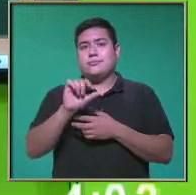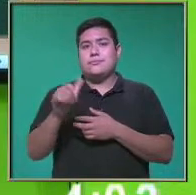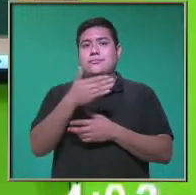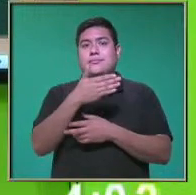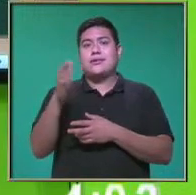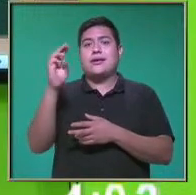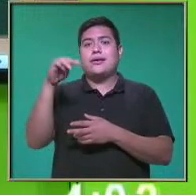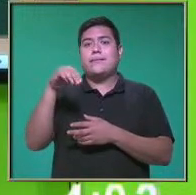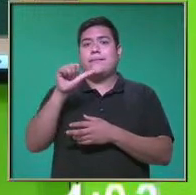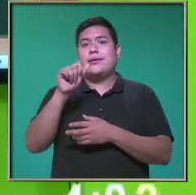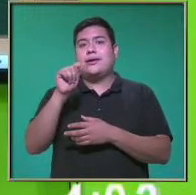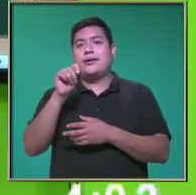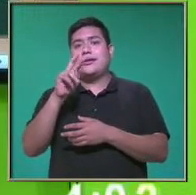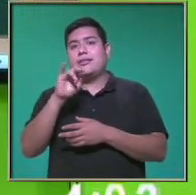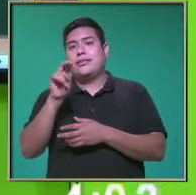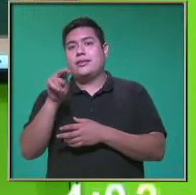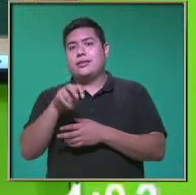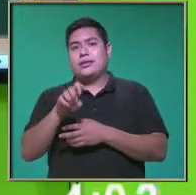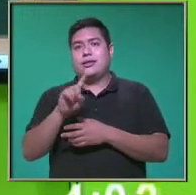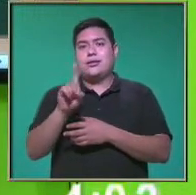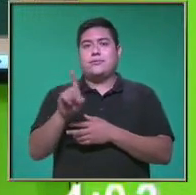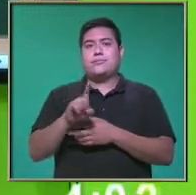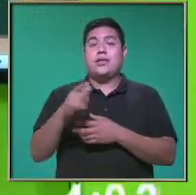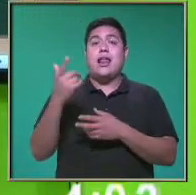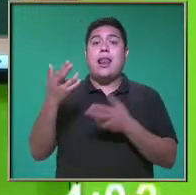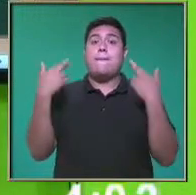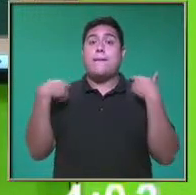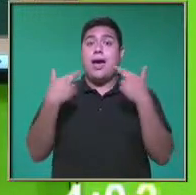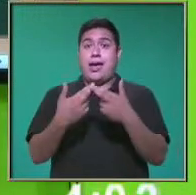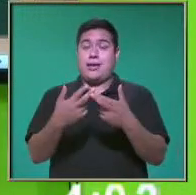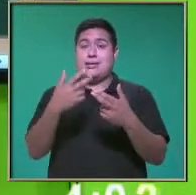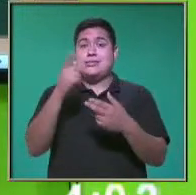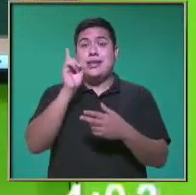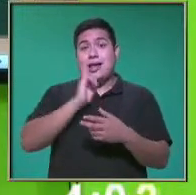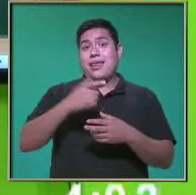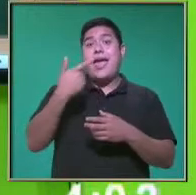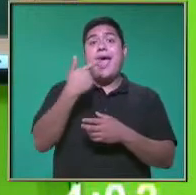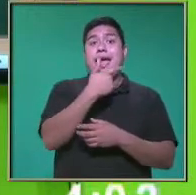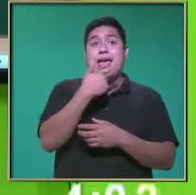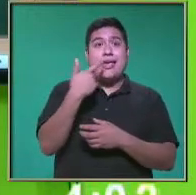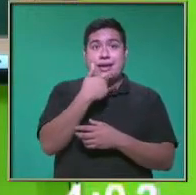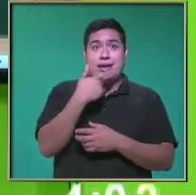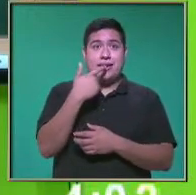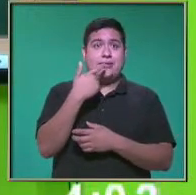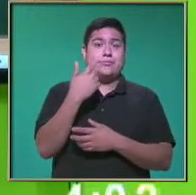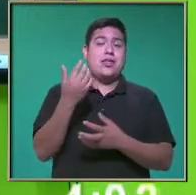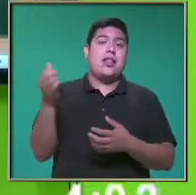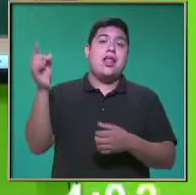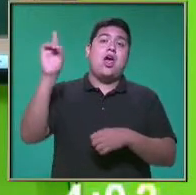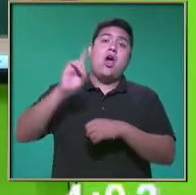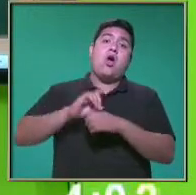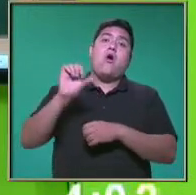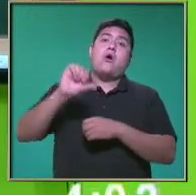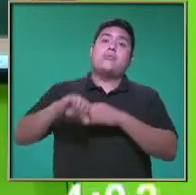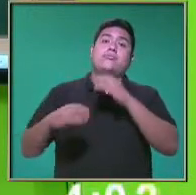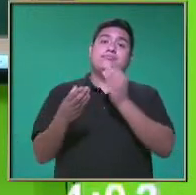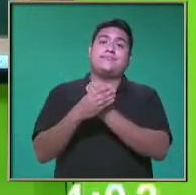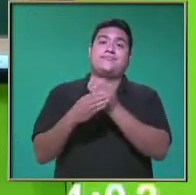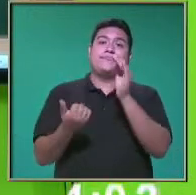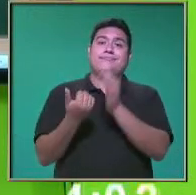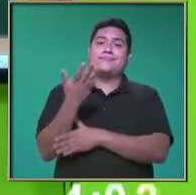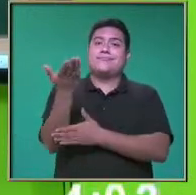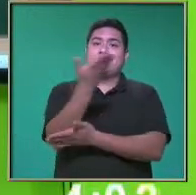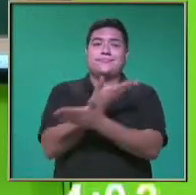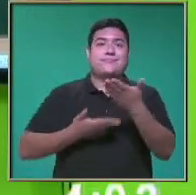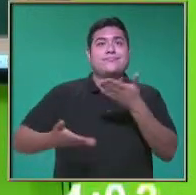first grade. I invite you to stay with me. Buenas tardes, ¿cómo están, chicos? El día de hoy voy a estar con ustedes en esta clase nueva de inglés para primer